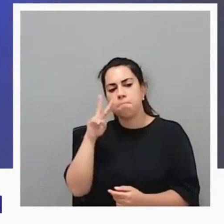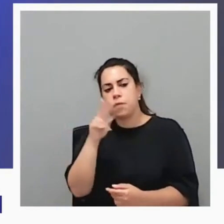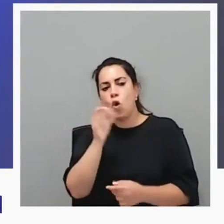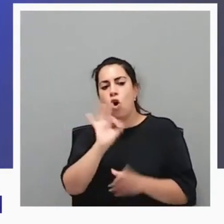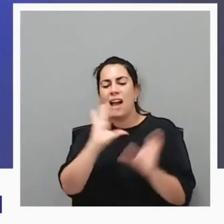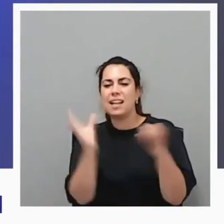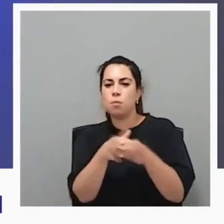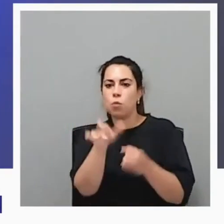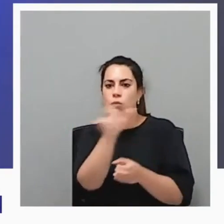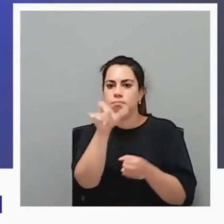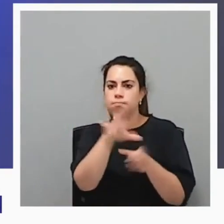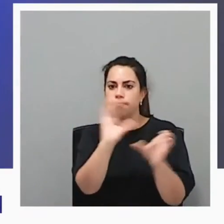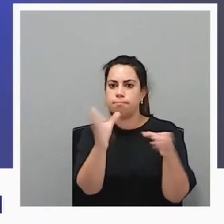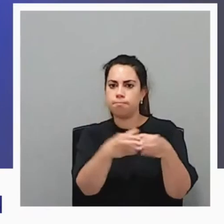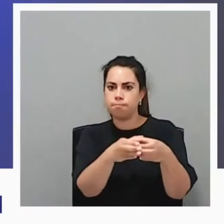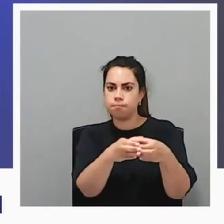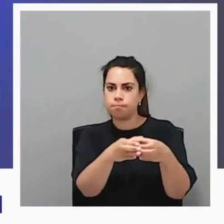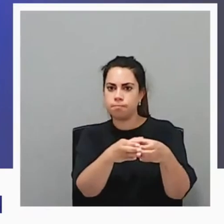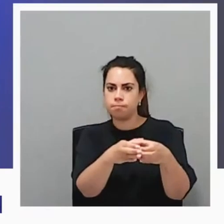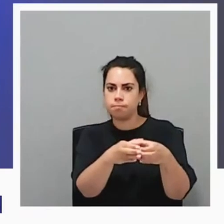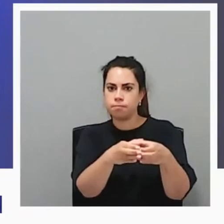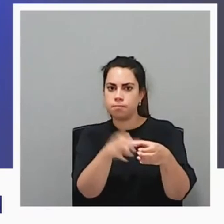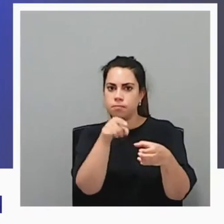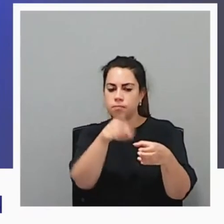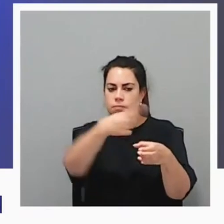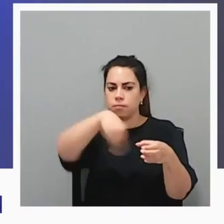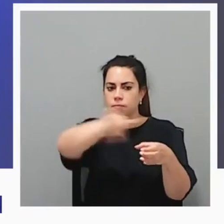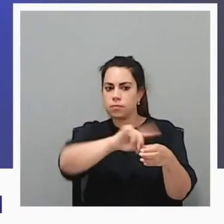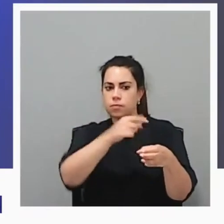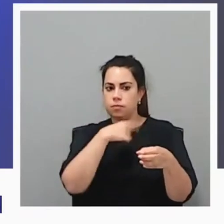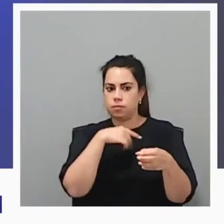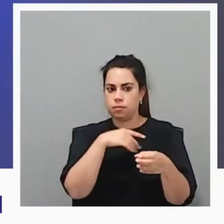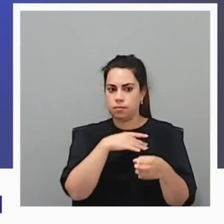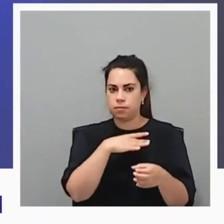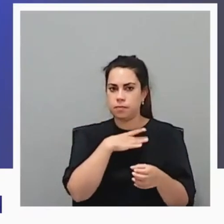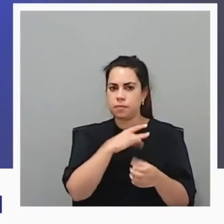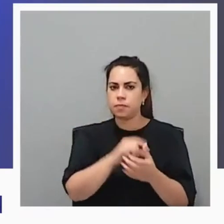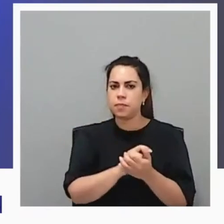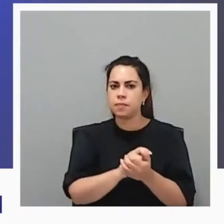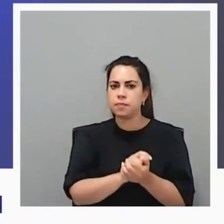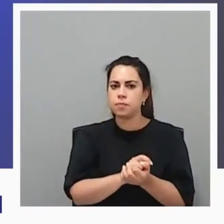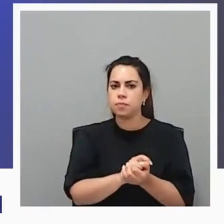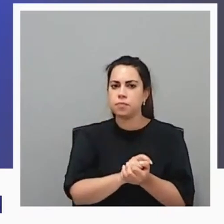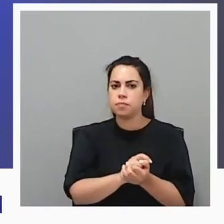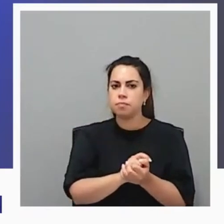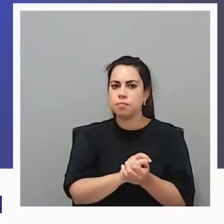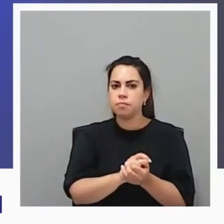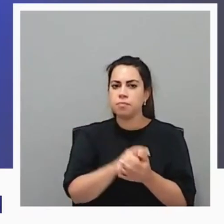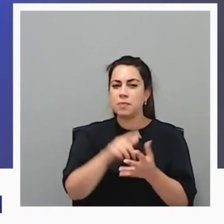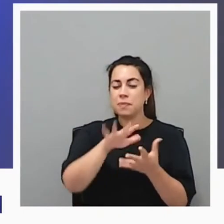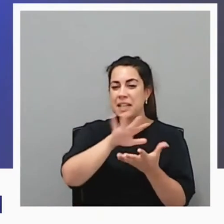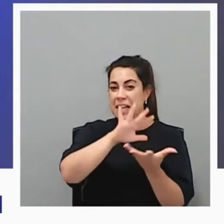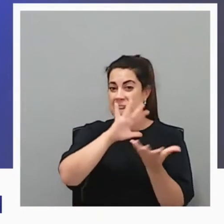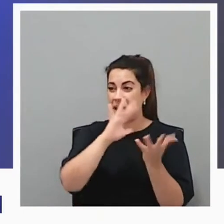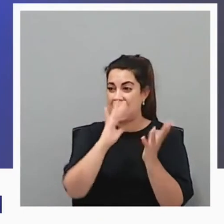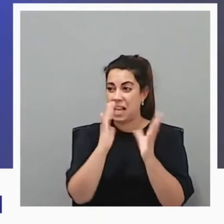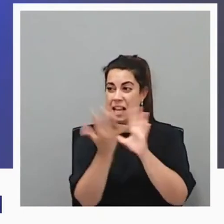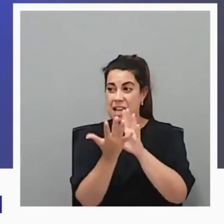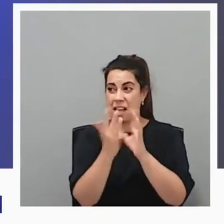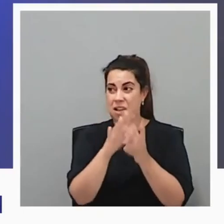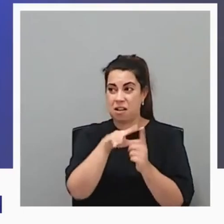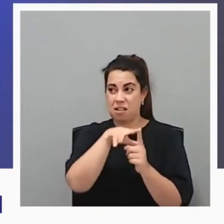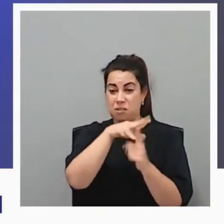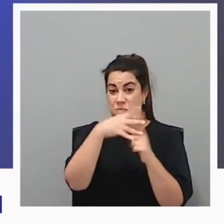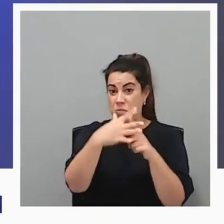que hacen posible el cambio de paradigma o el posible cambio de paradigma en la sociedad, yo diría que innovación